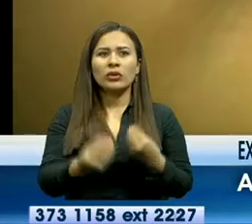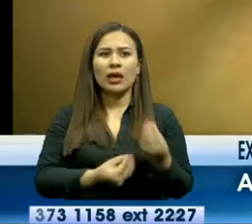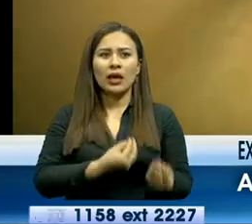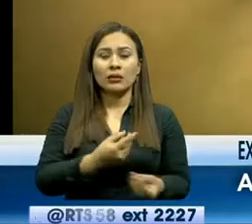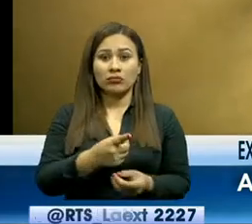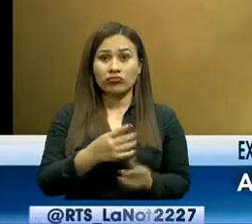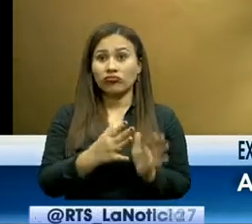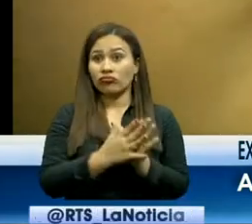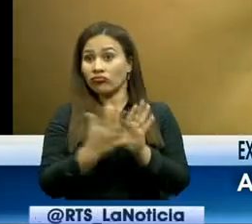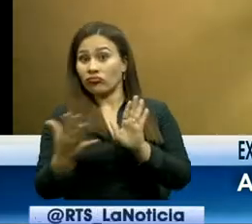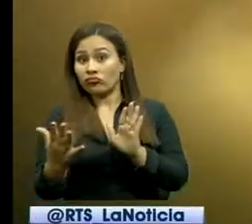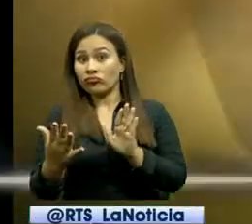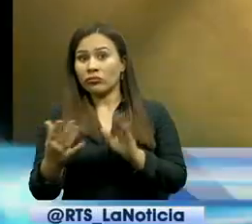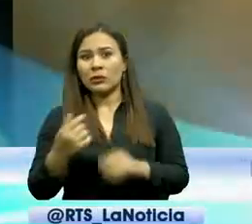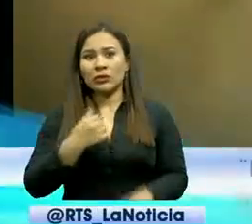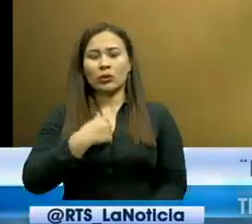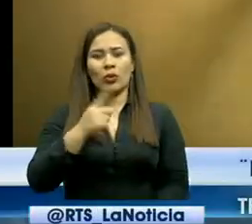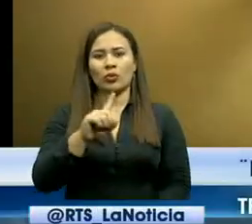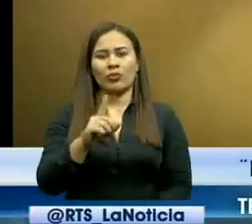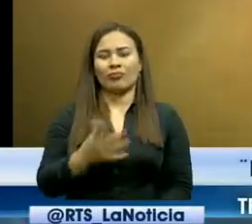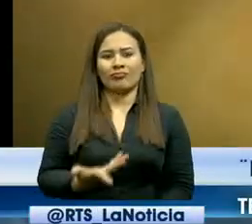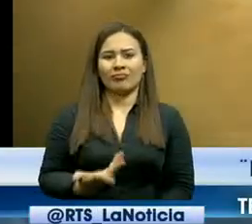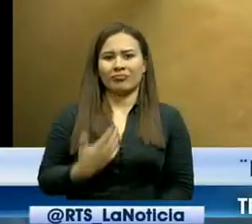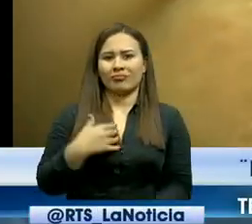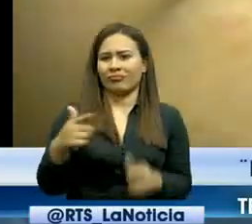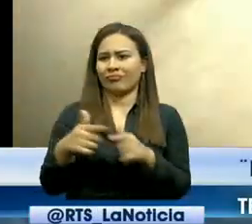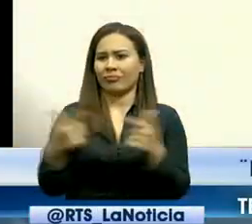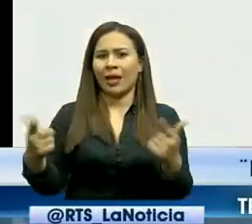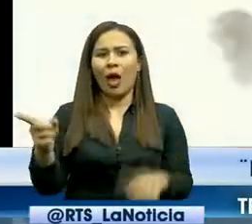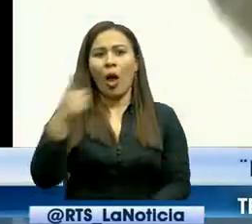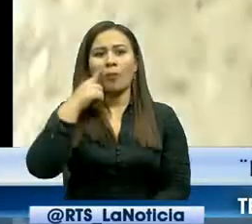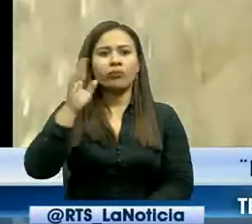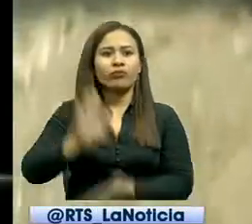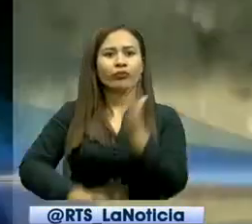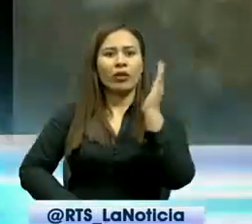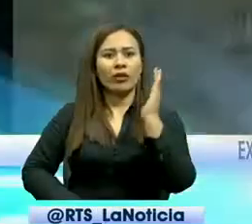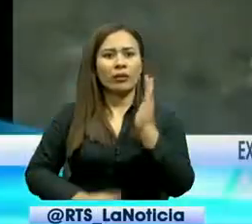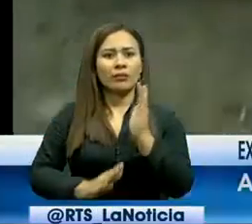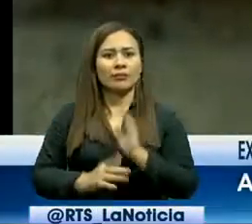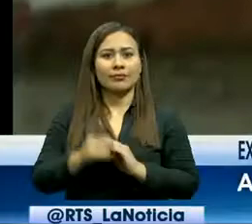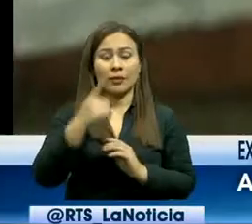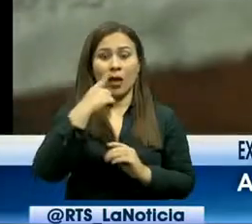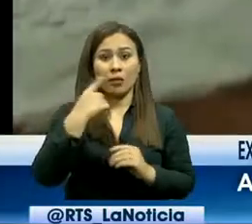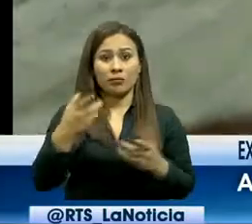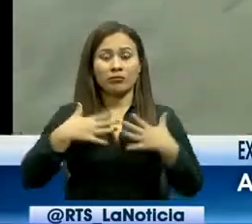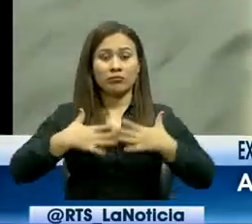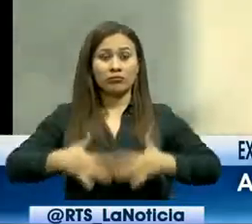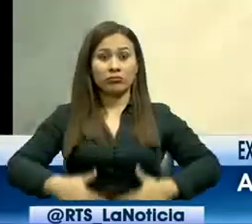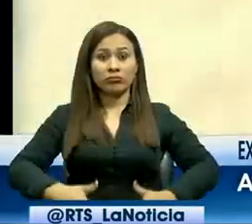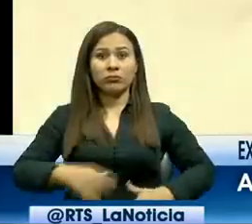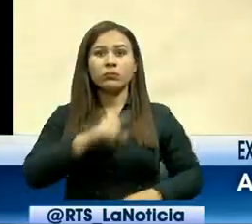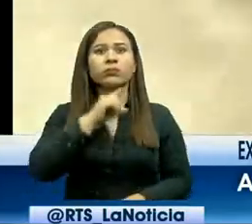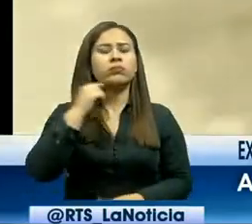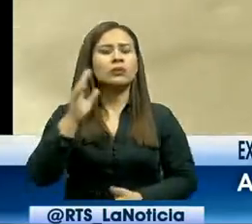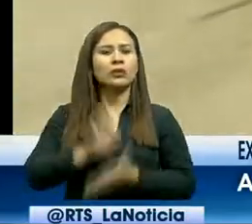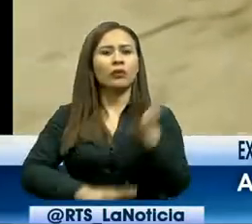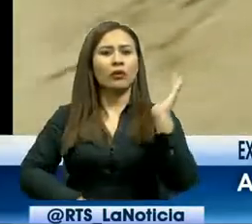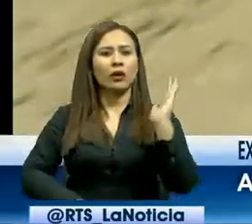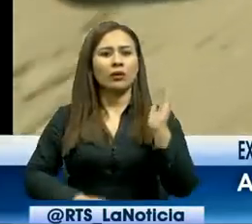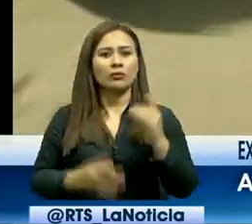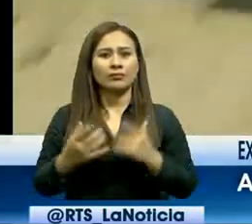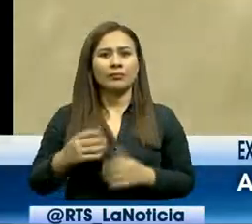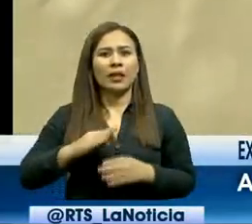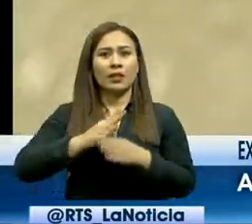confrontó? No, porque en ese momento se fue de la iglesia. Entonces el hombre de la sotana se hizo humo. Después,